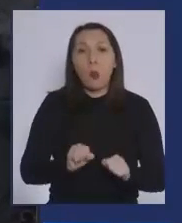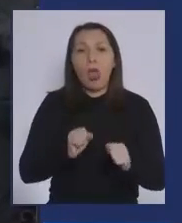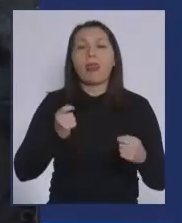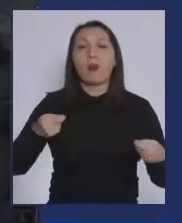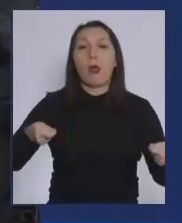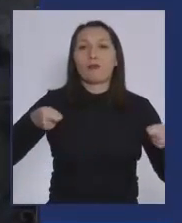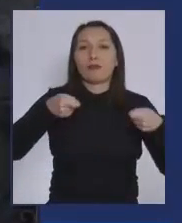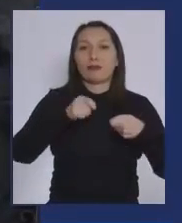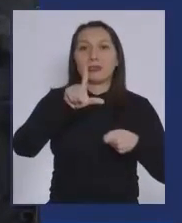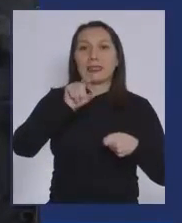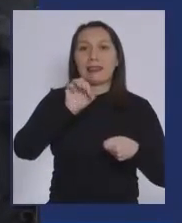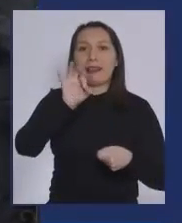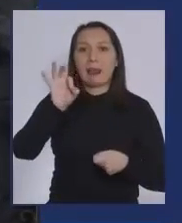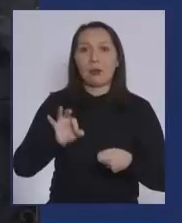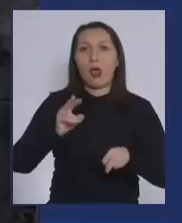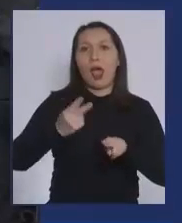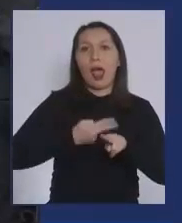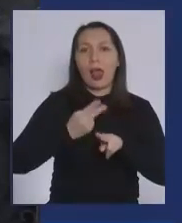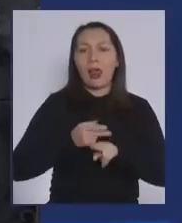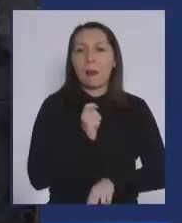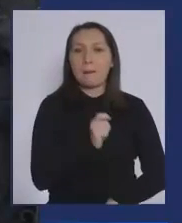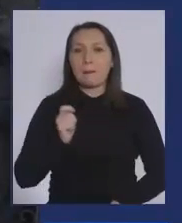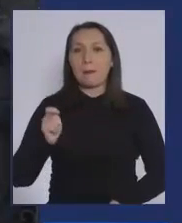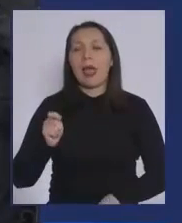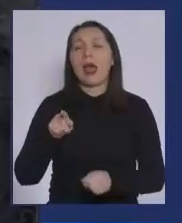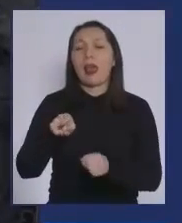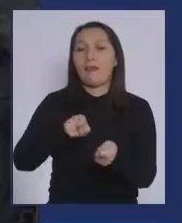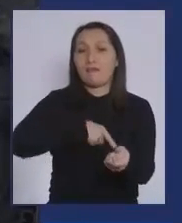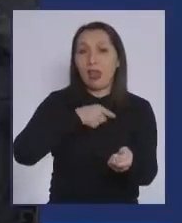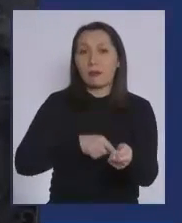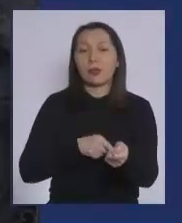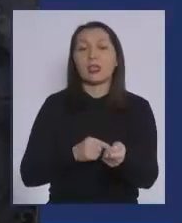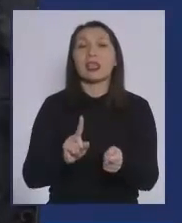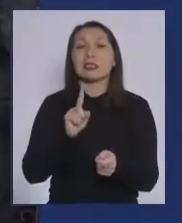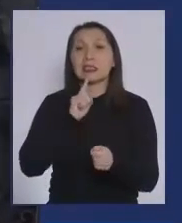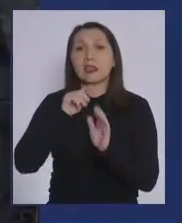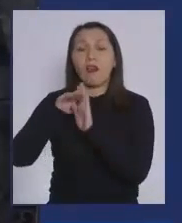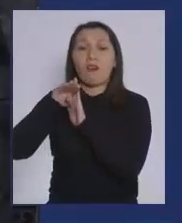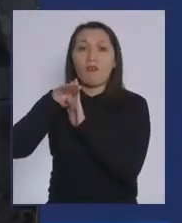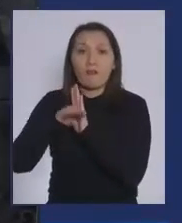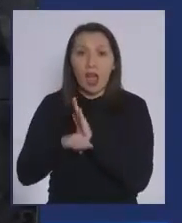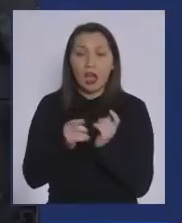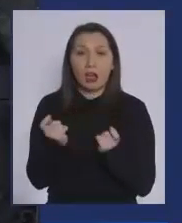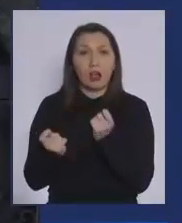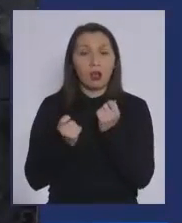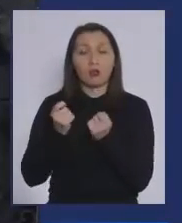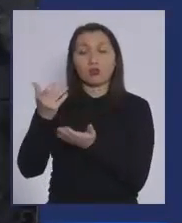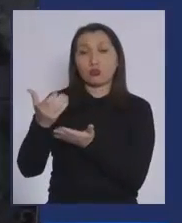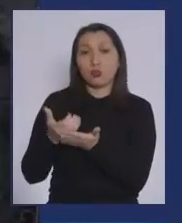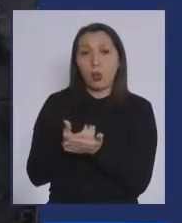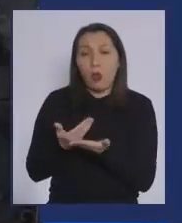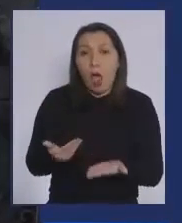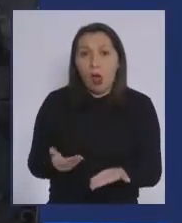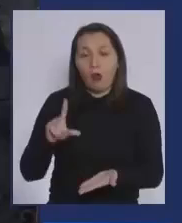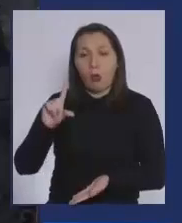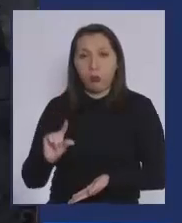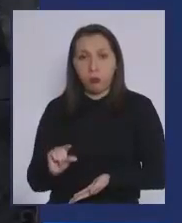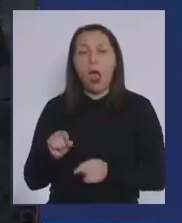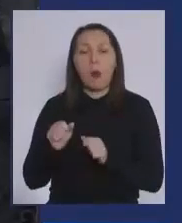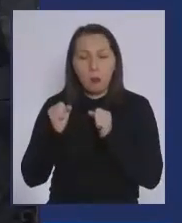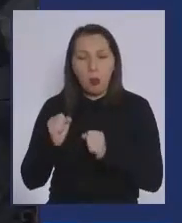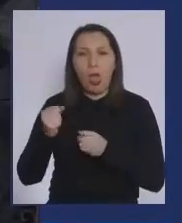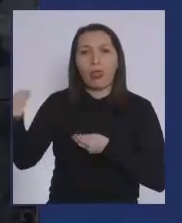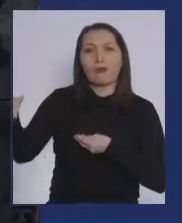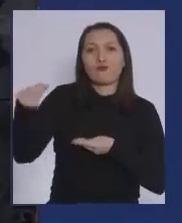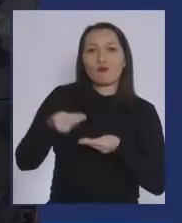del arriendo que deben pagar las familias que hayan tenido caídas significativas en sus ingresos y